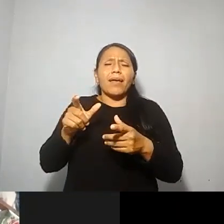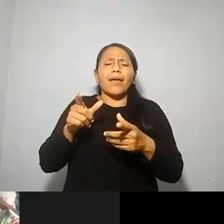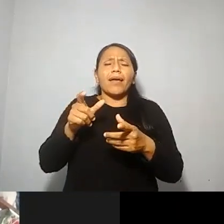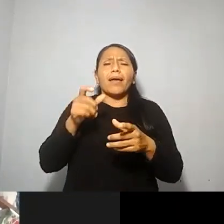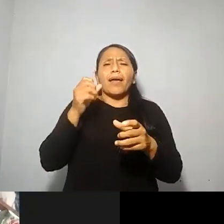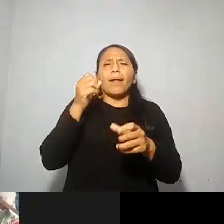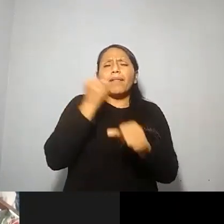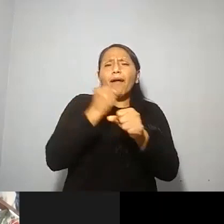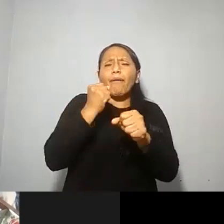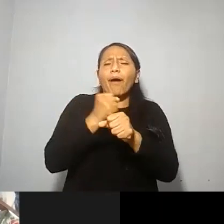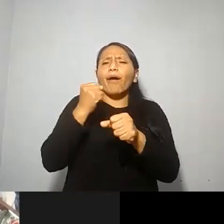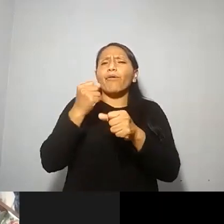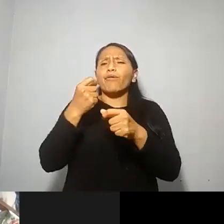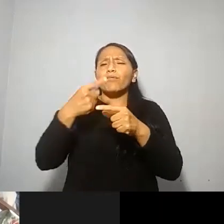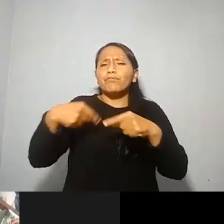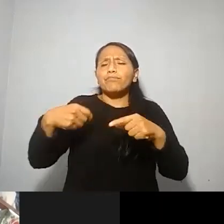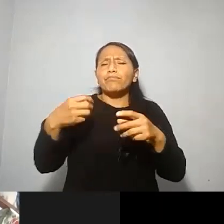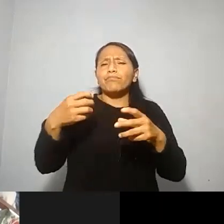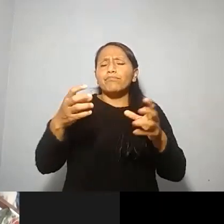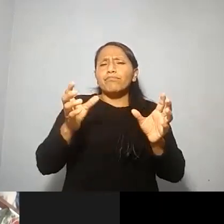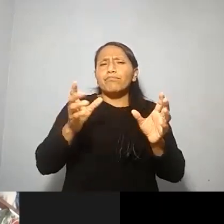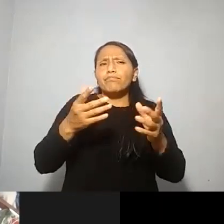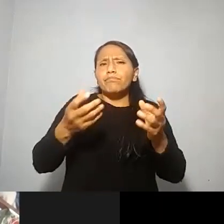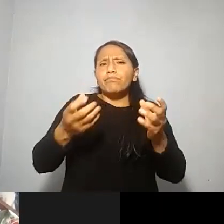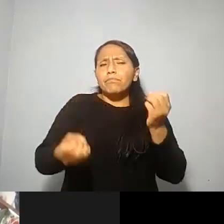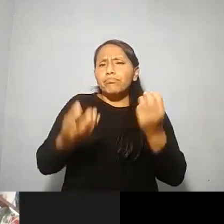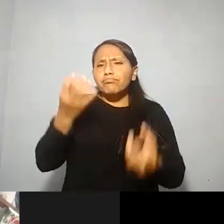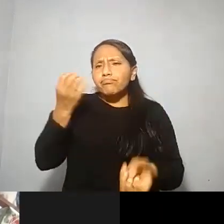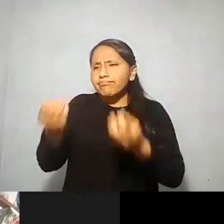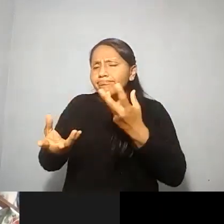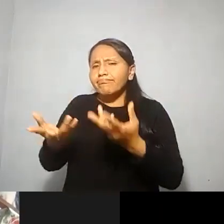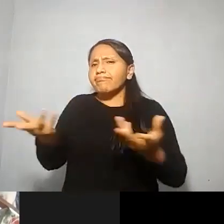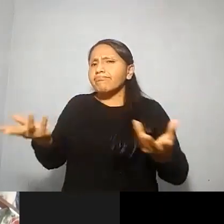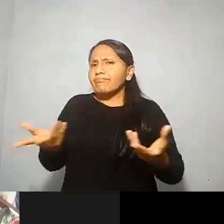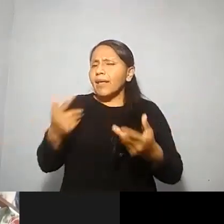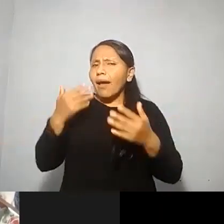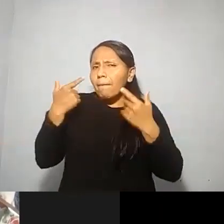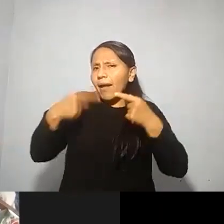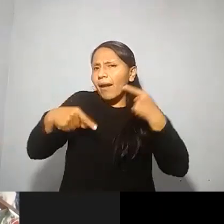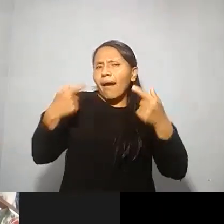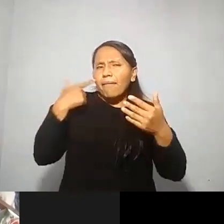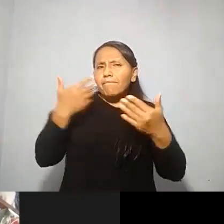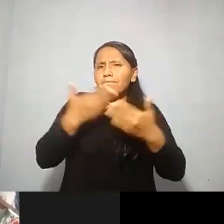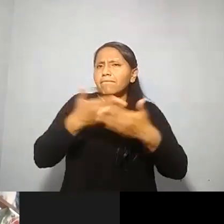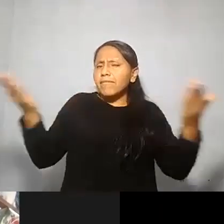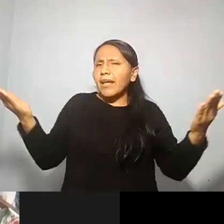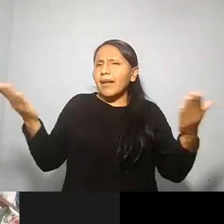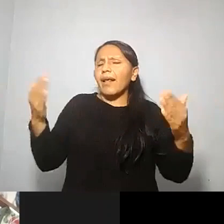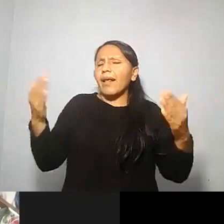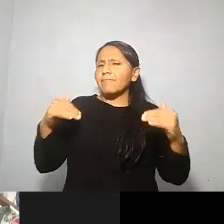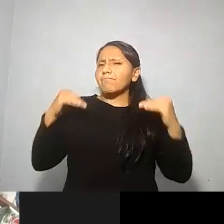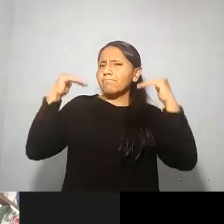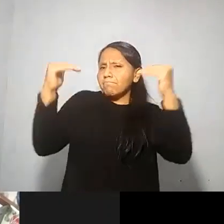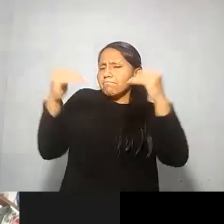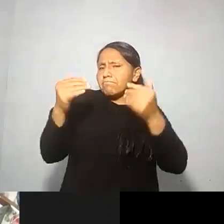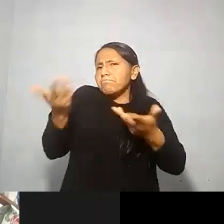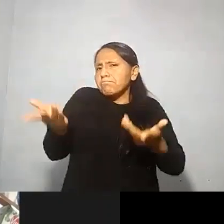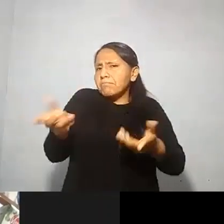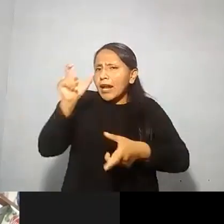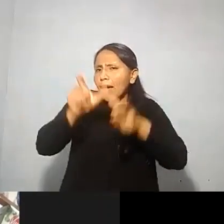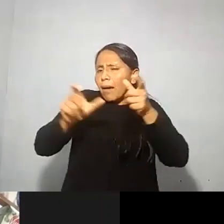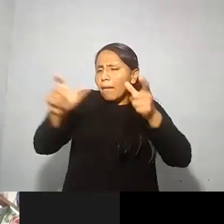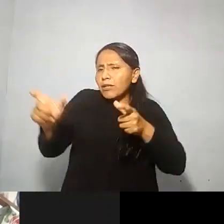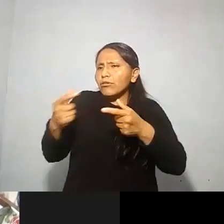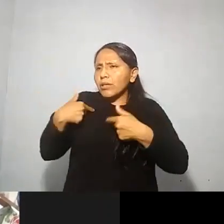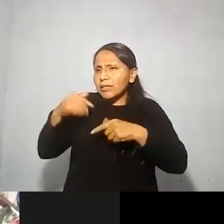empleo sea para perfiles más altos y sea para personas que se están